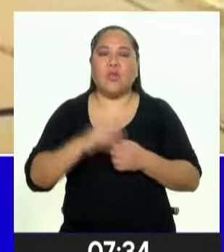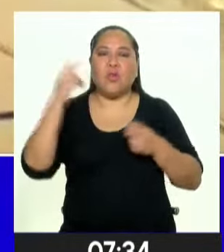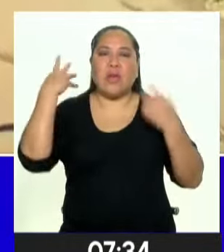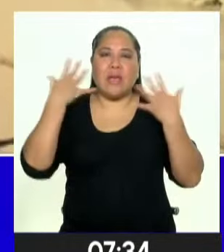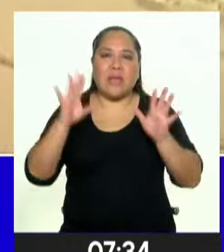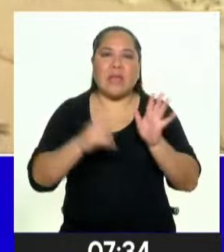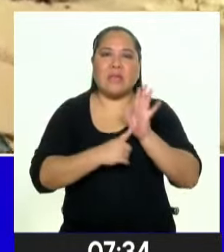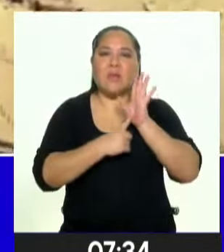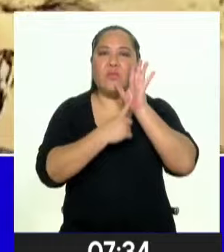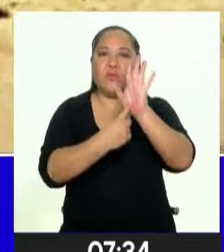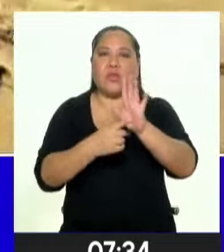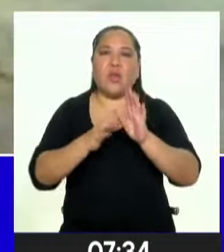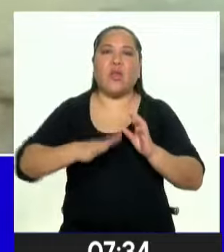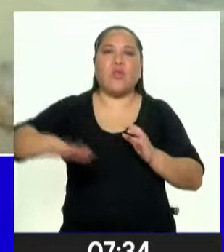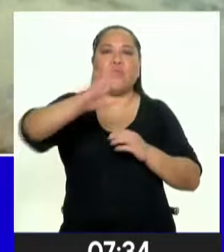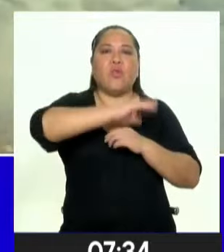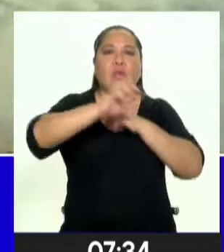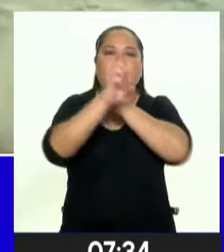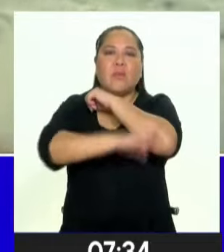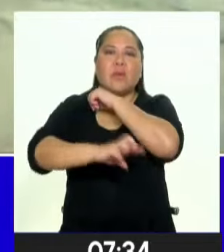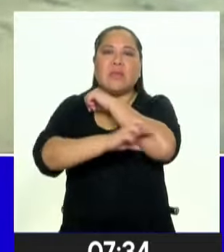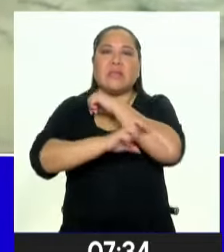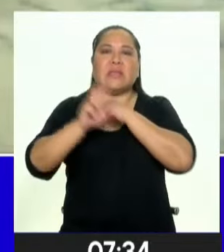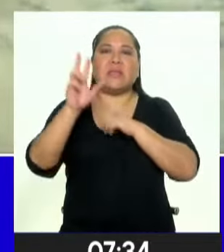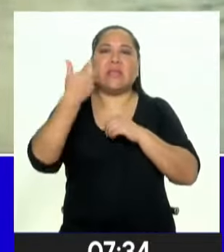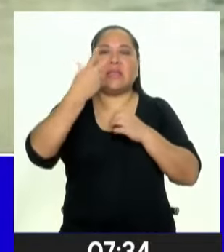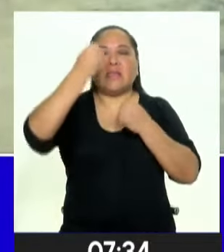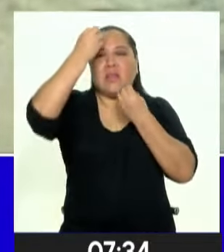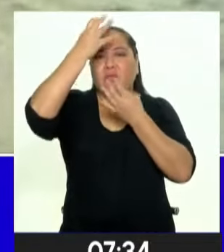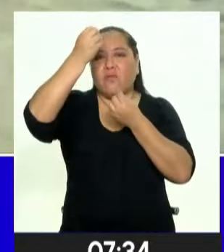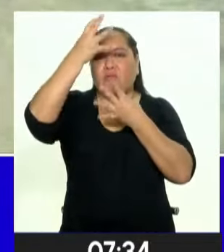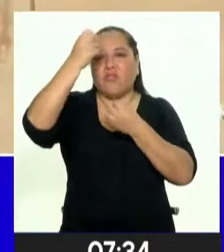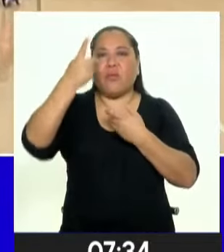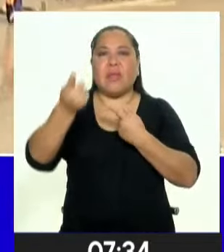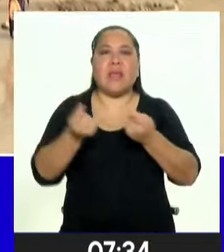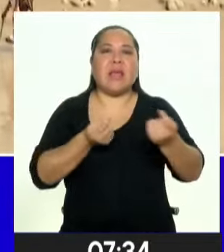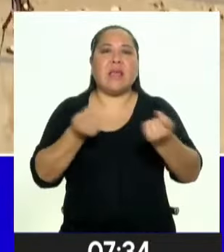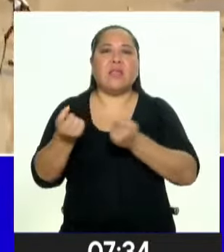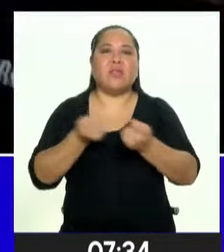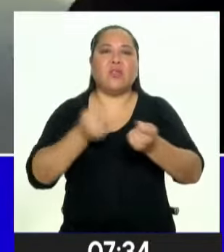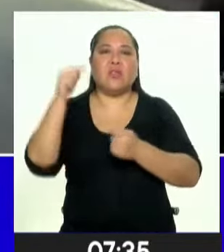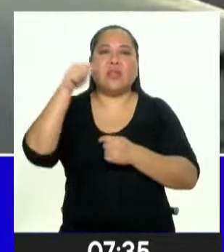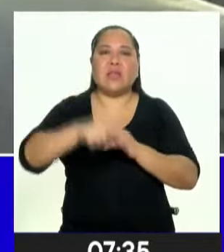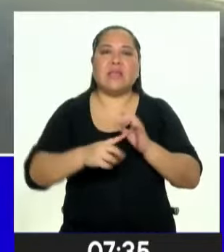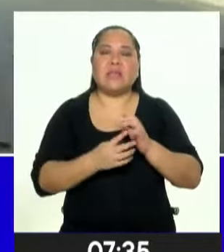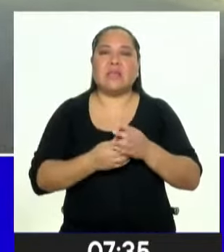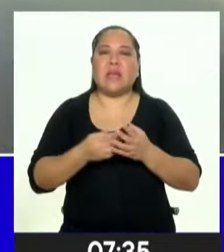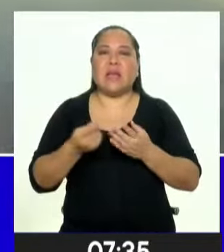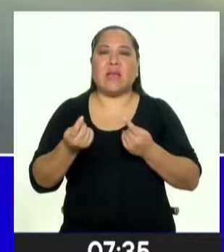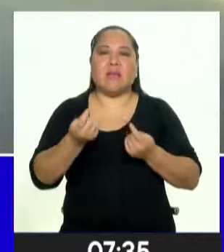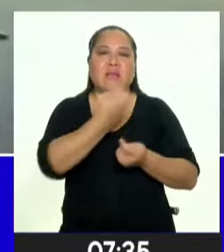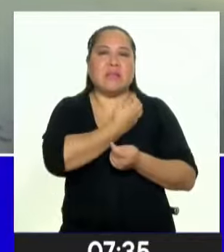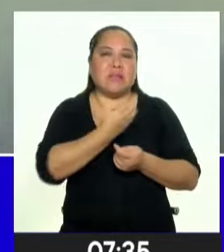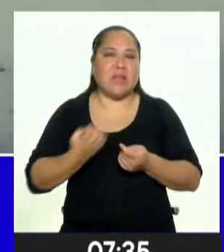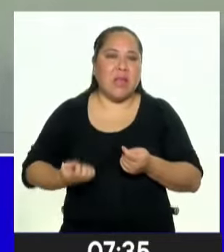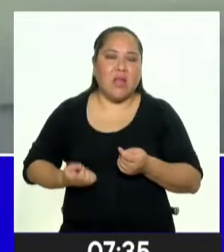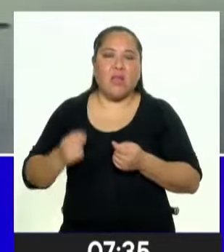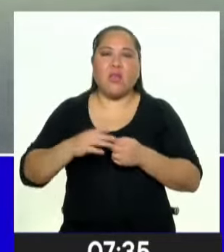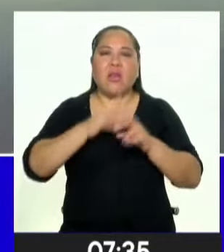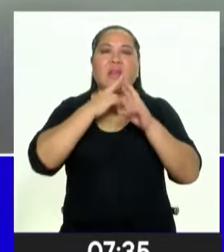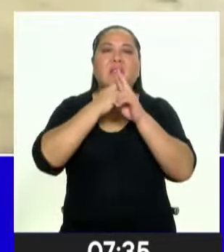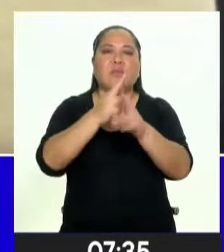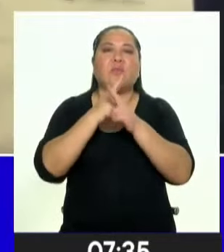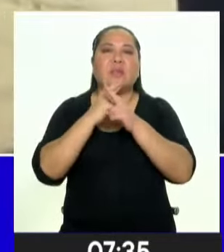conocer a todo el país a través de este tercer informe de gestión del presente gobierno los resultados más